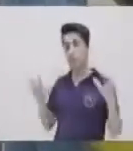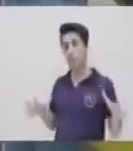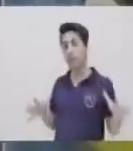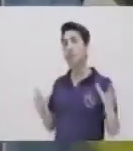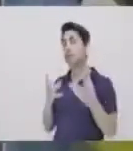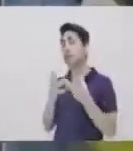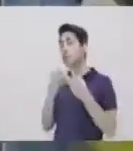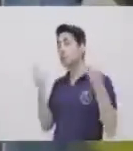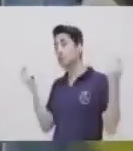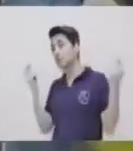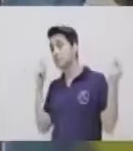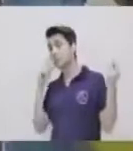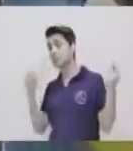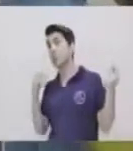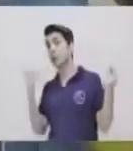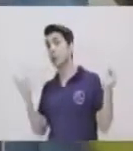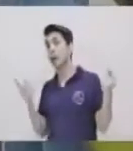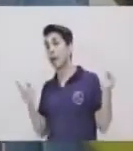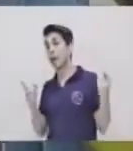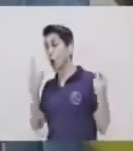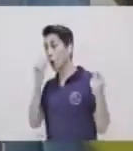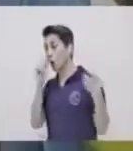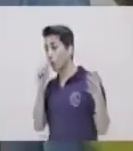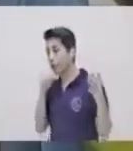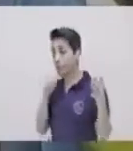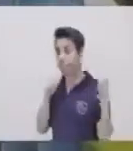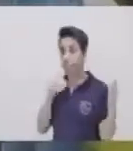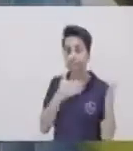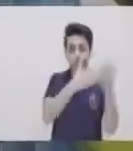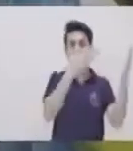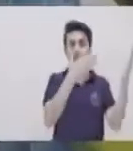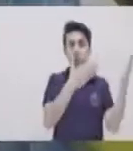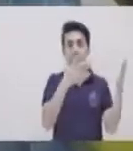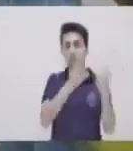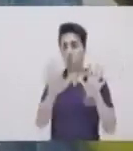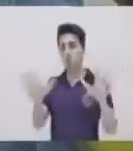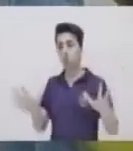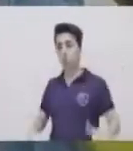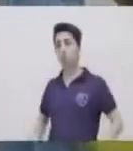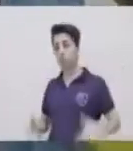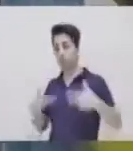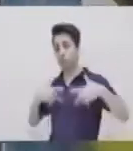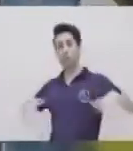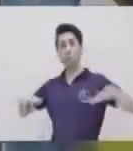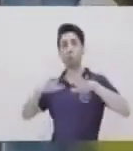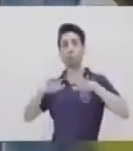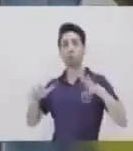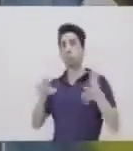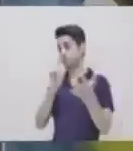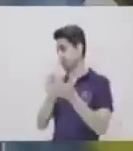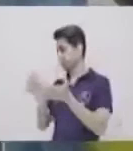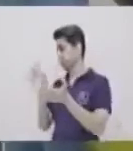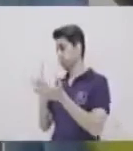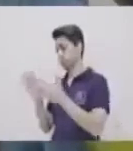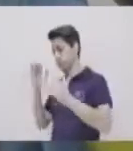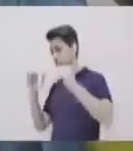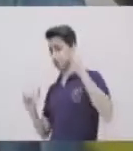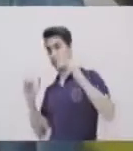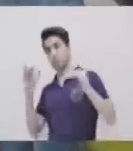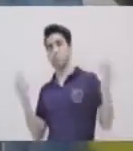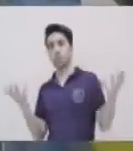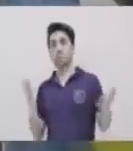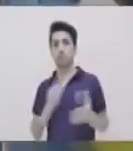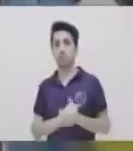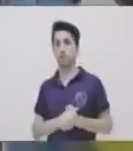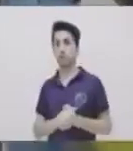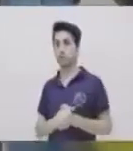de extinción debido a la intromisión del hombre en sus hábitats y en su entorno, eliminando totalmente un